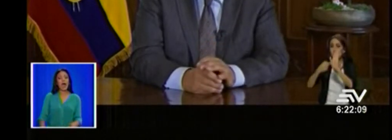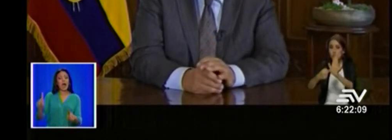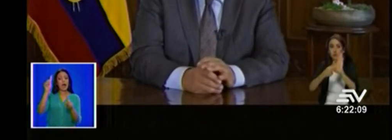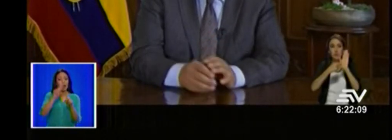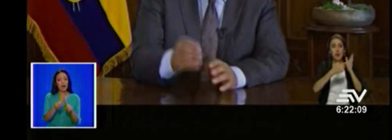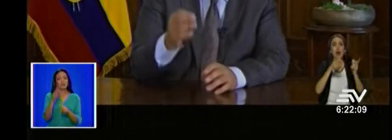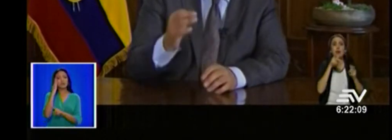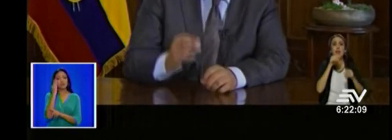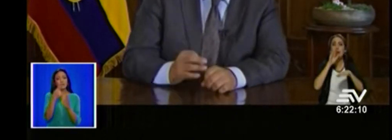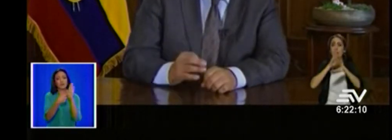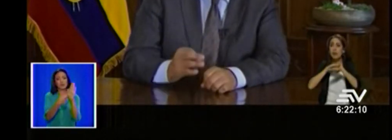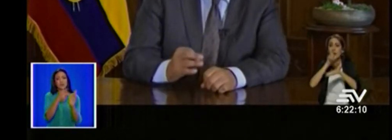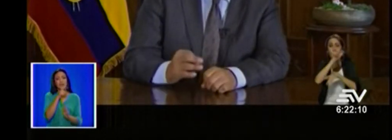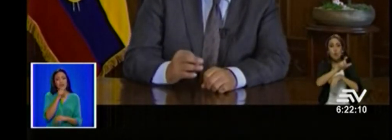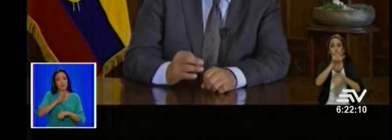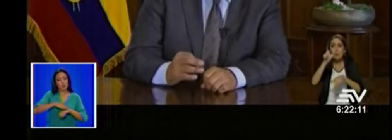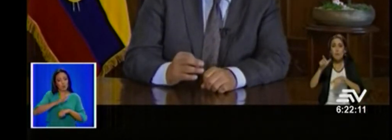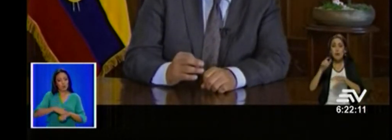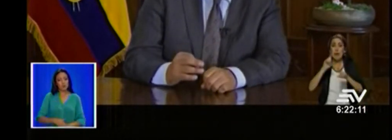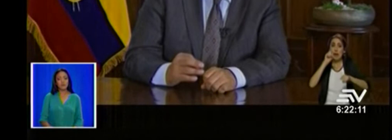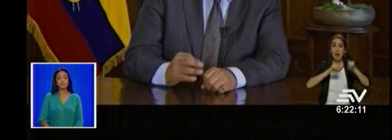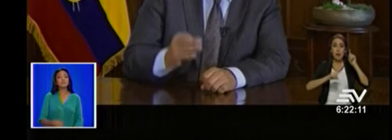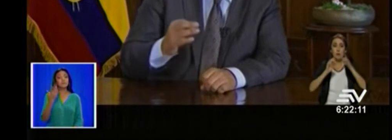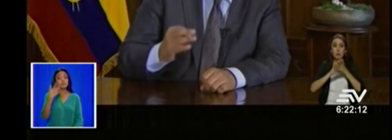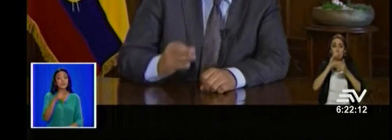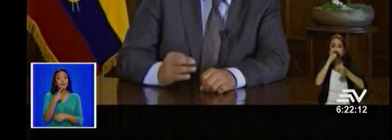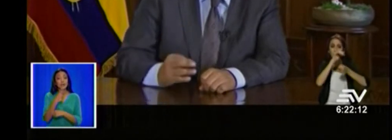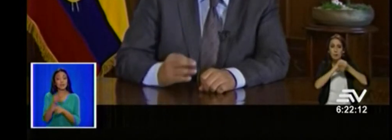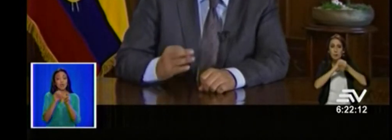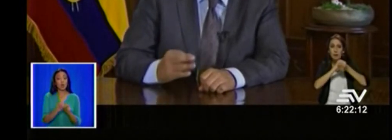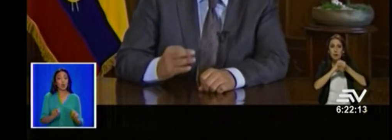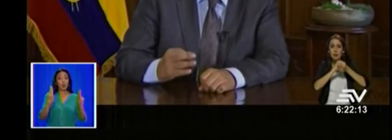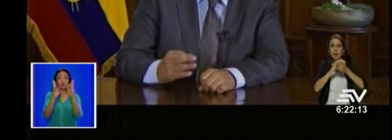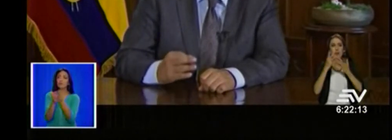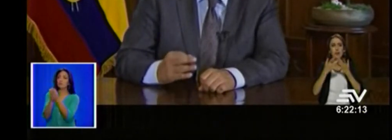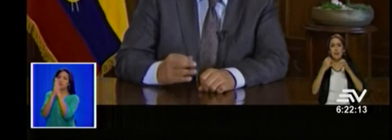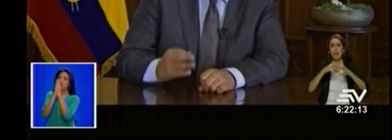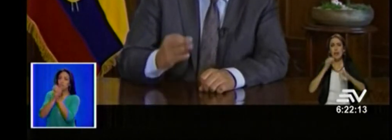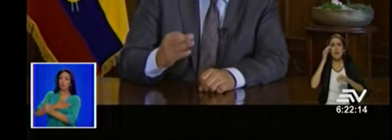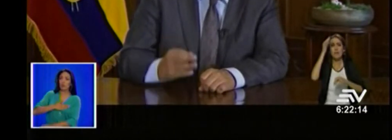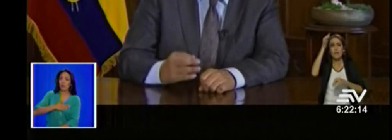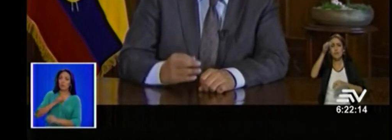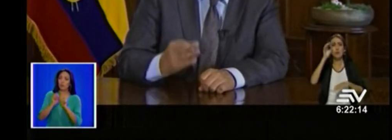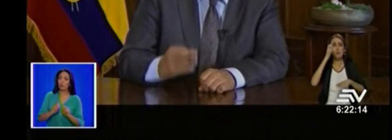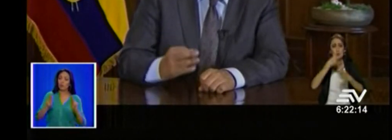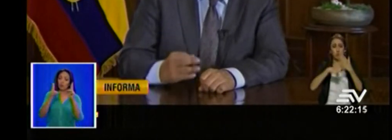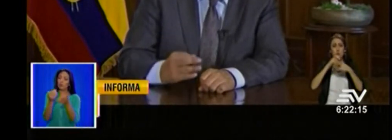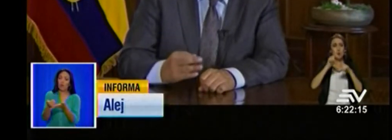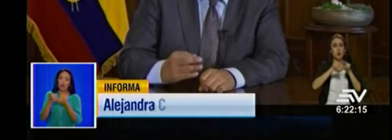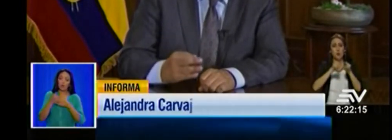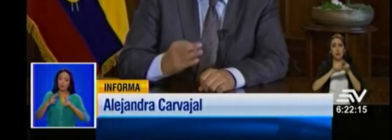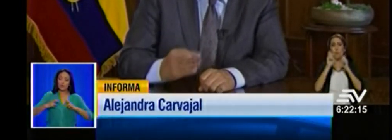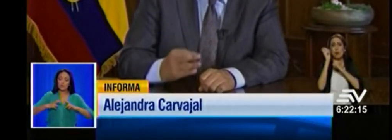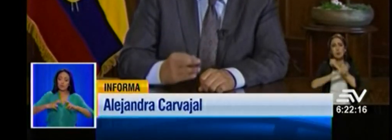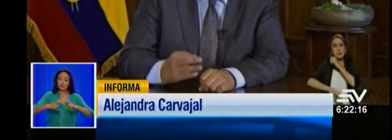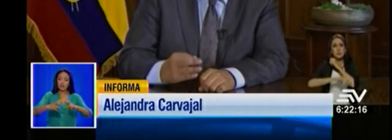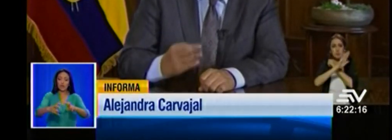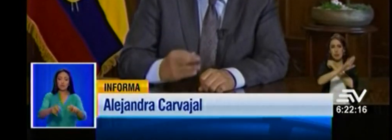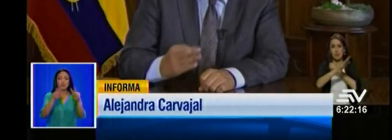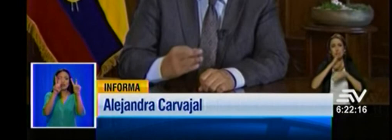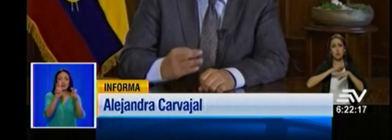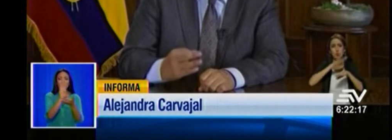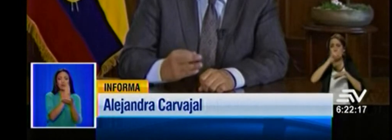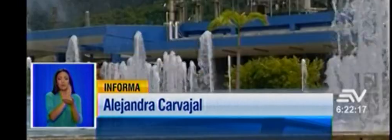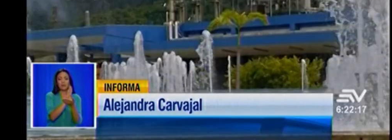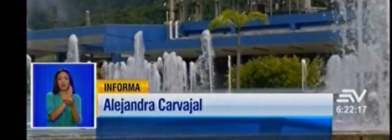culpables. Agregó que ha solicitado a la Organización de las Naciones Unidas, ONU, investigar por irregularidades al IES, las